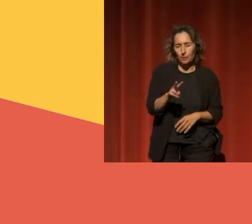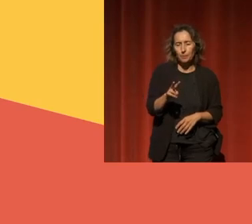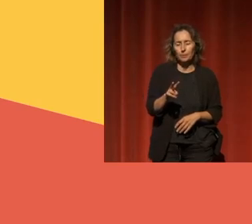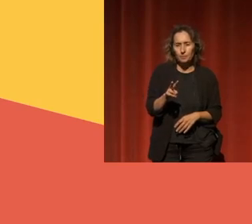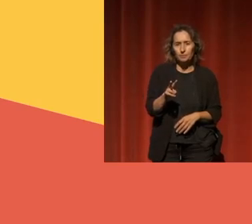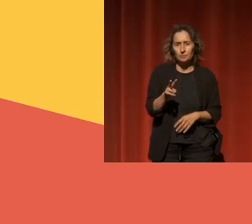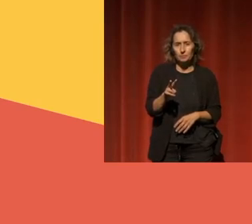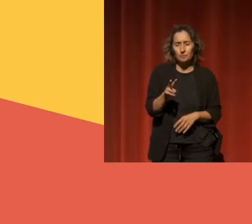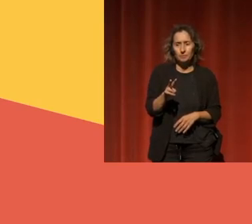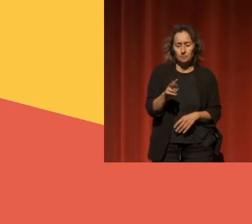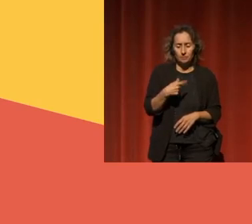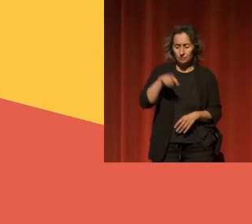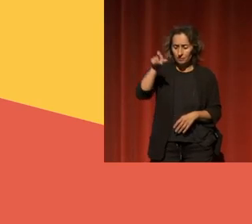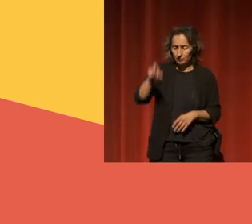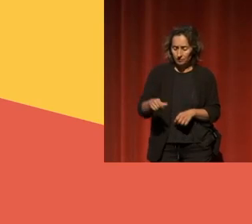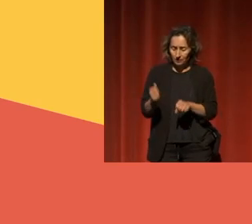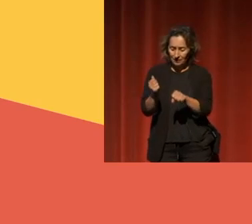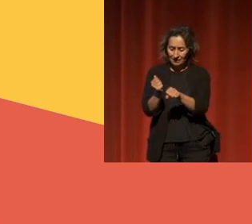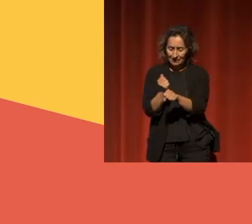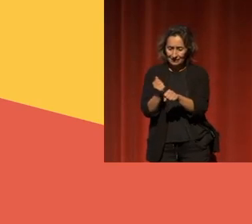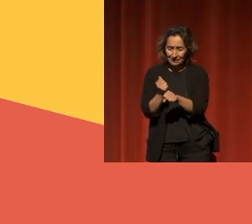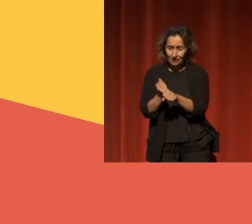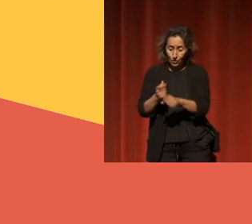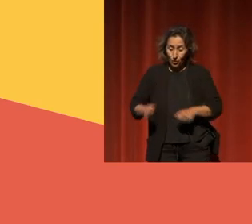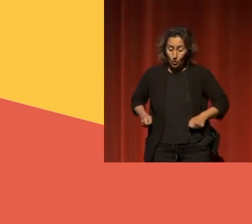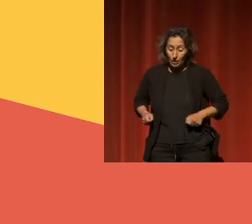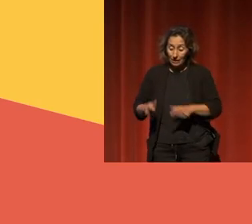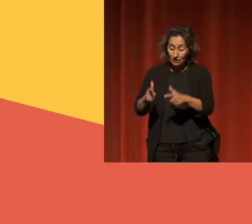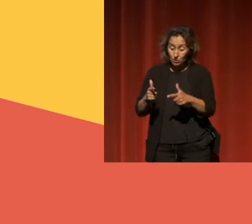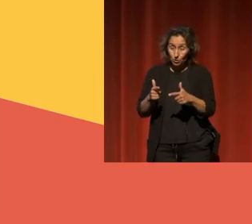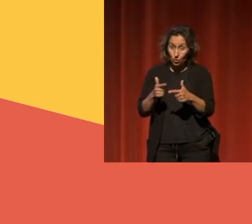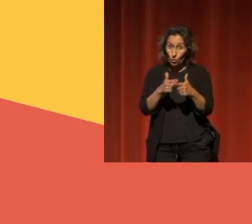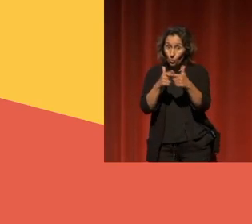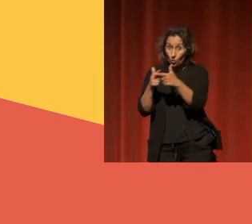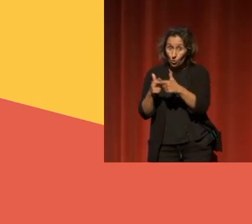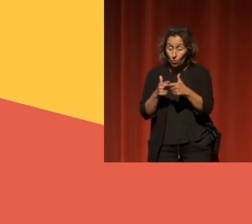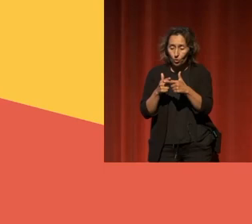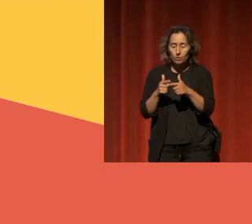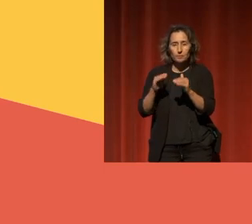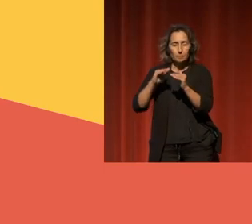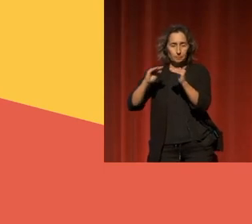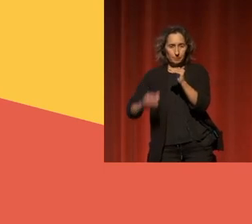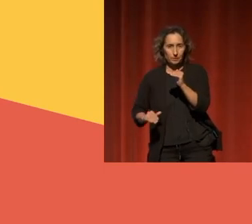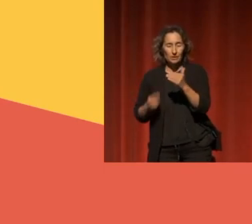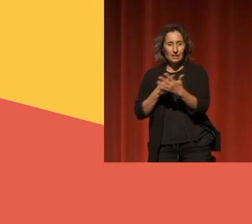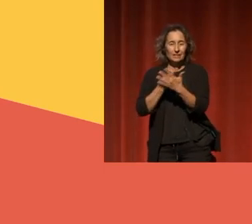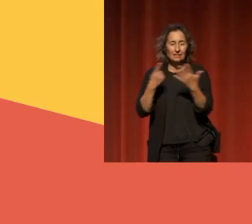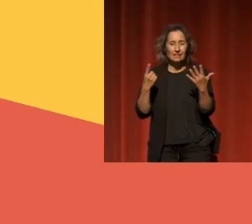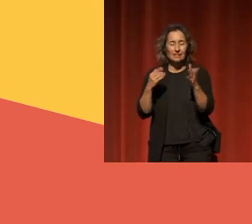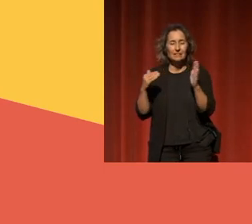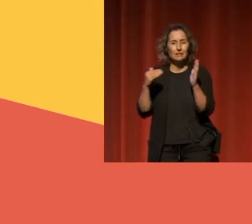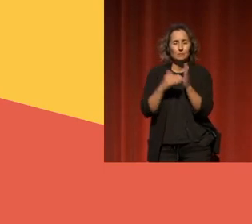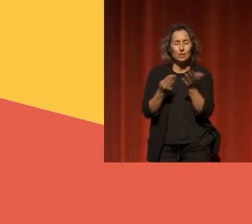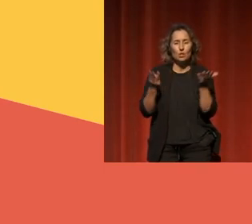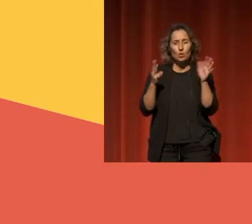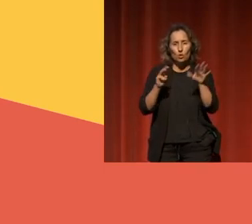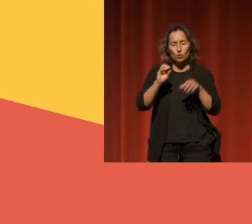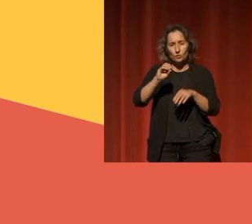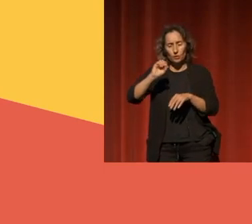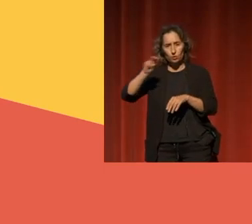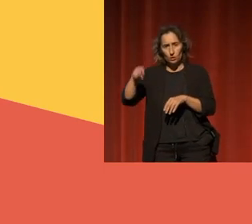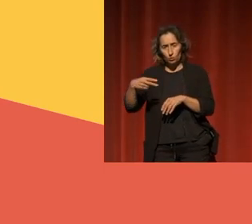gasto medio por personal contratado en las zonas Rurales es evidentemente menor unos 16,800 en el año